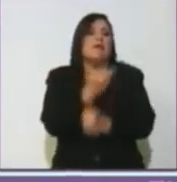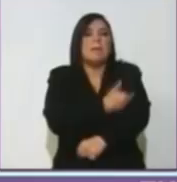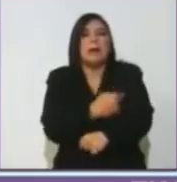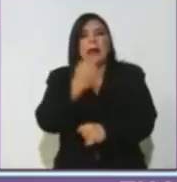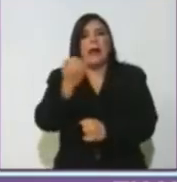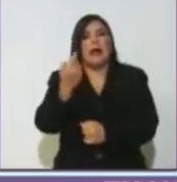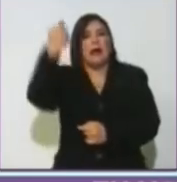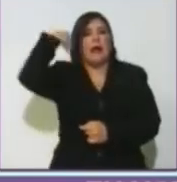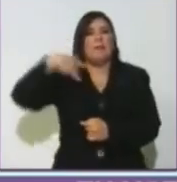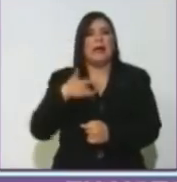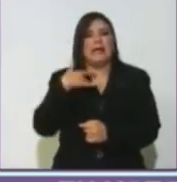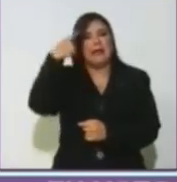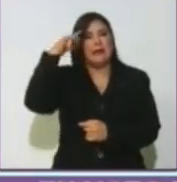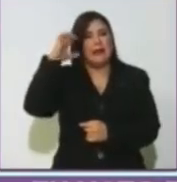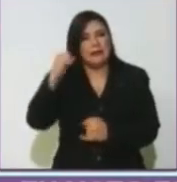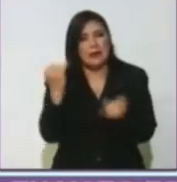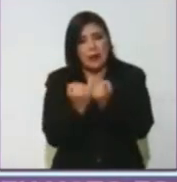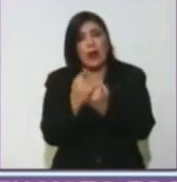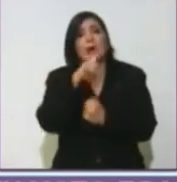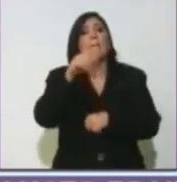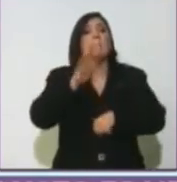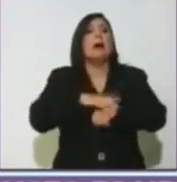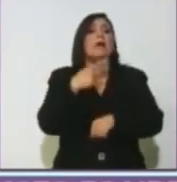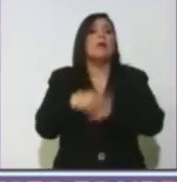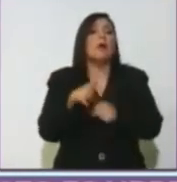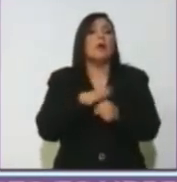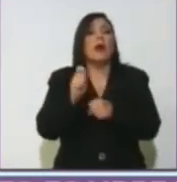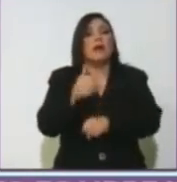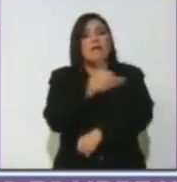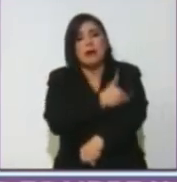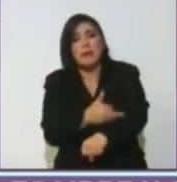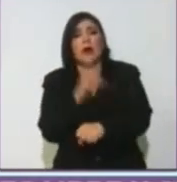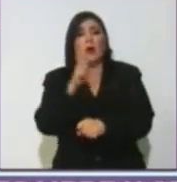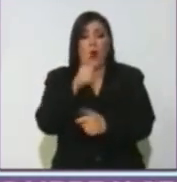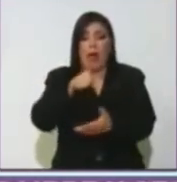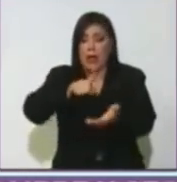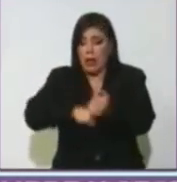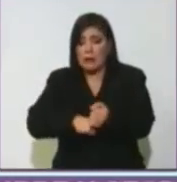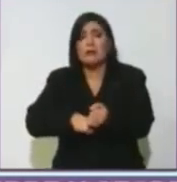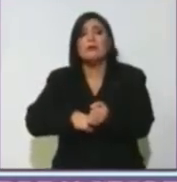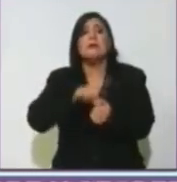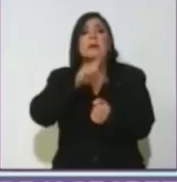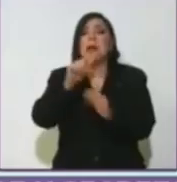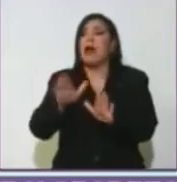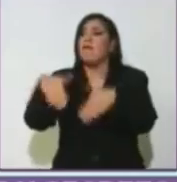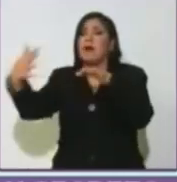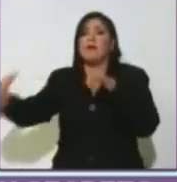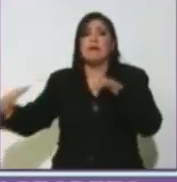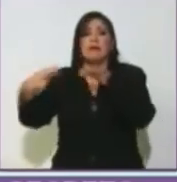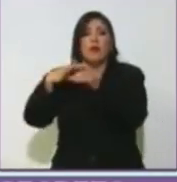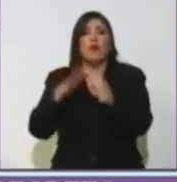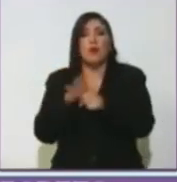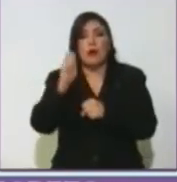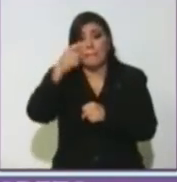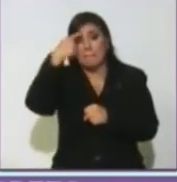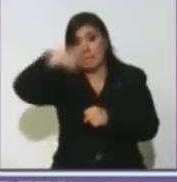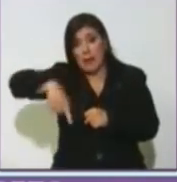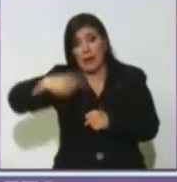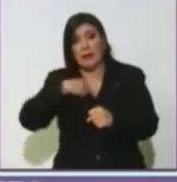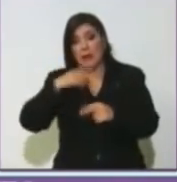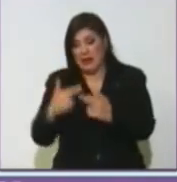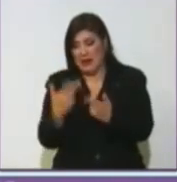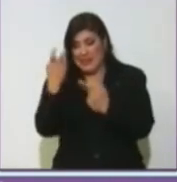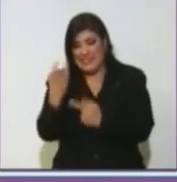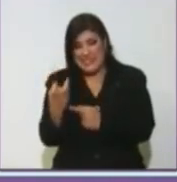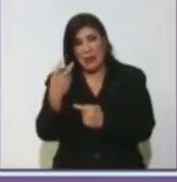expuestos son los hijos y los familiares que son el vínculo entre lo que sucede adentro y lo que pasa afuera para romper la fatalidad y la herencia